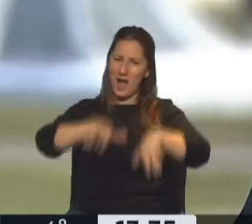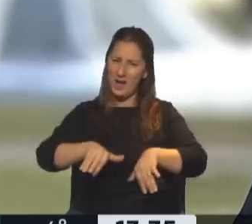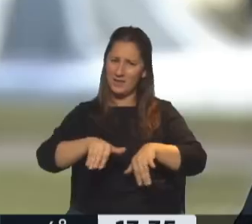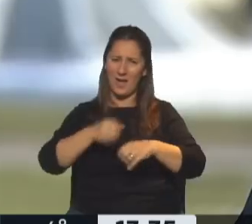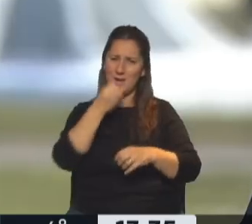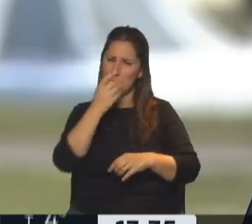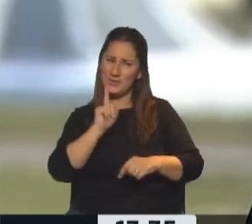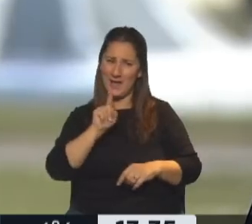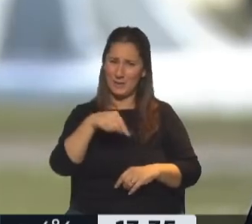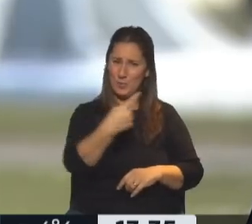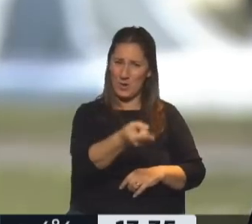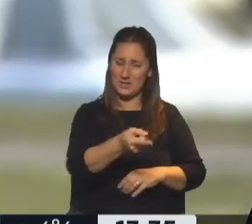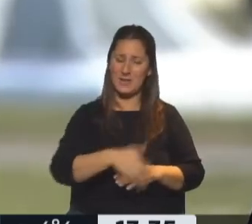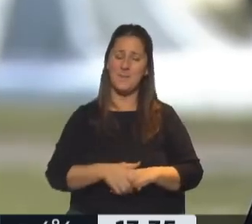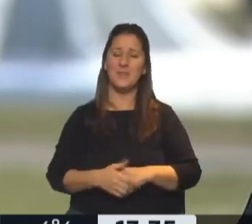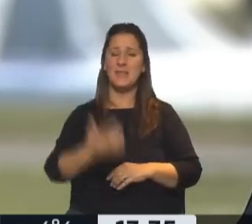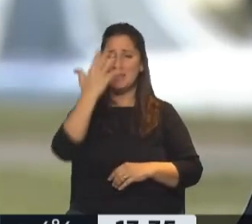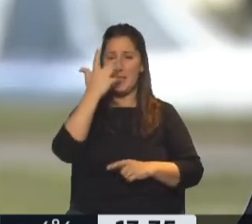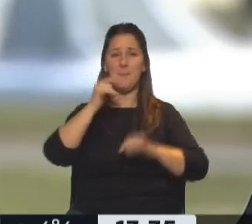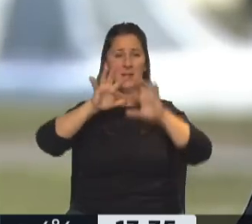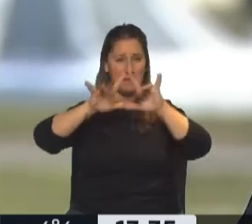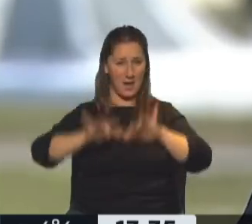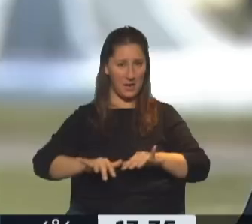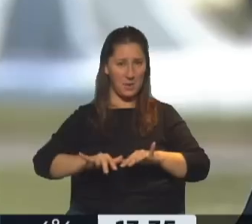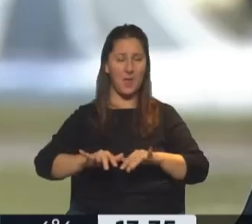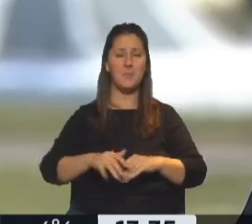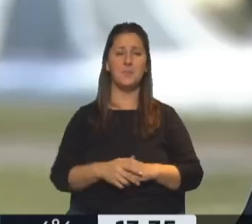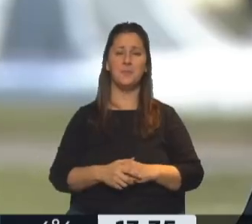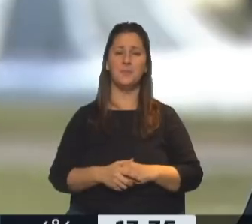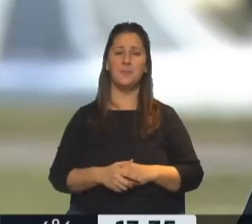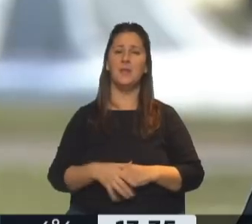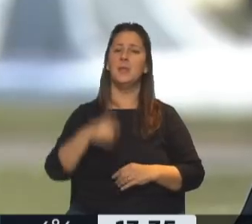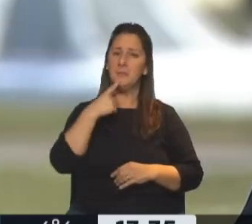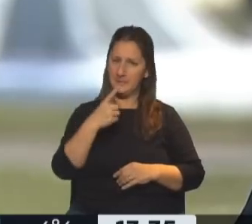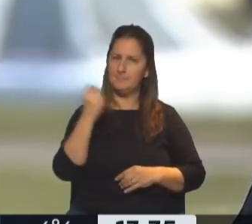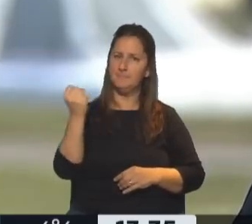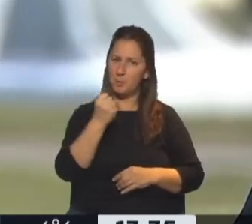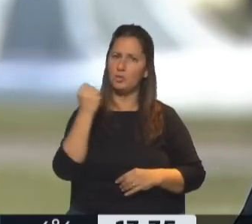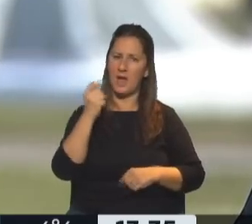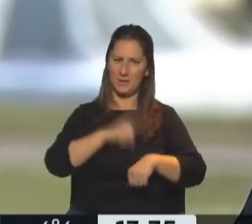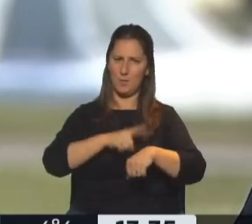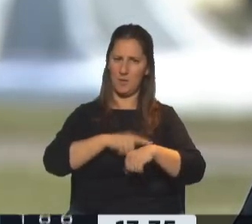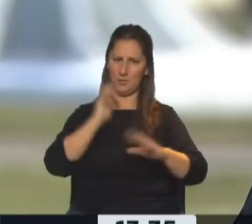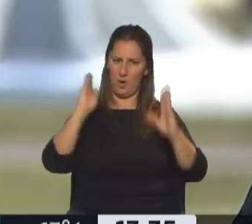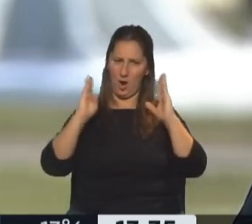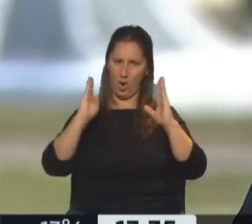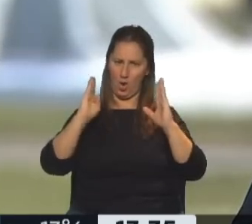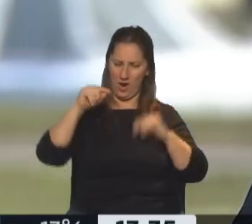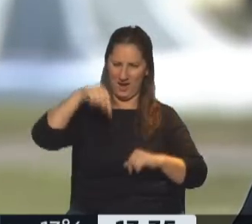respuesta, donde dice algo que viene a cuento en los tiempos que nos toca